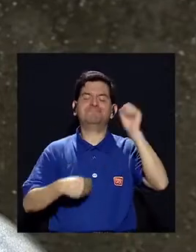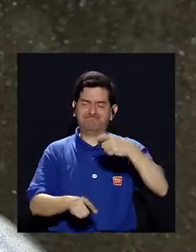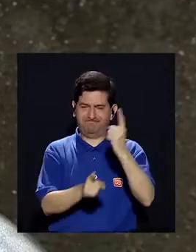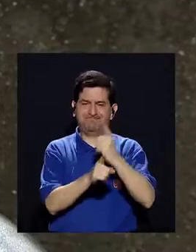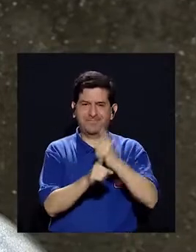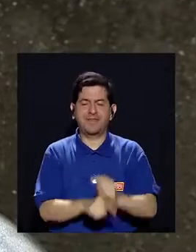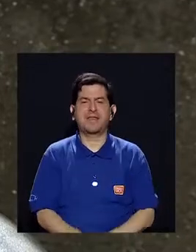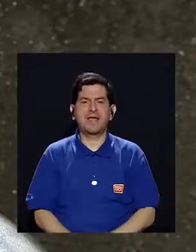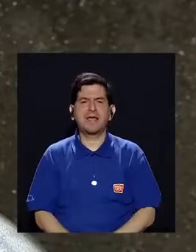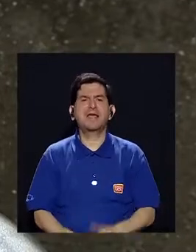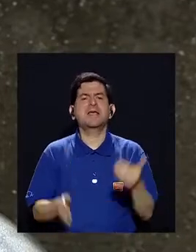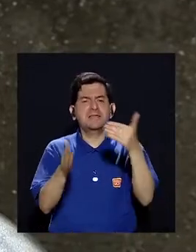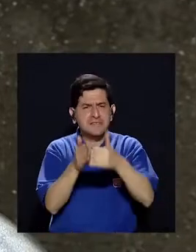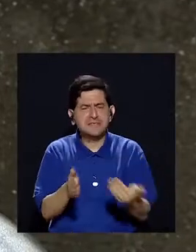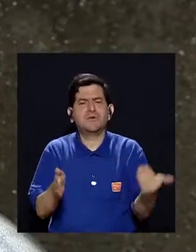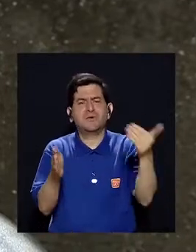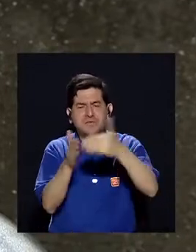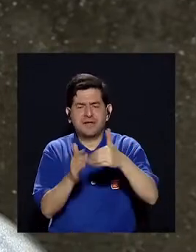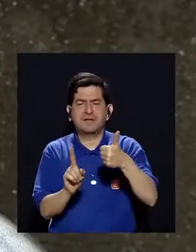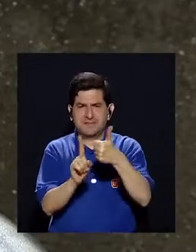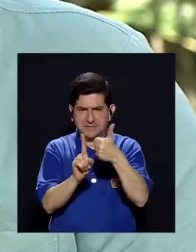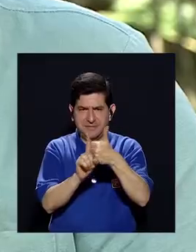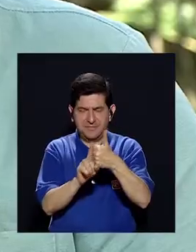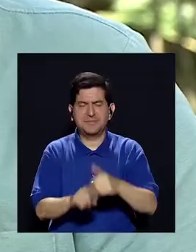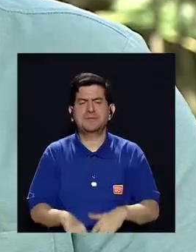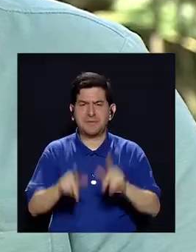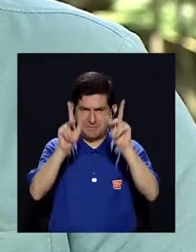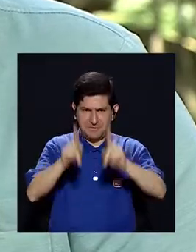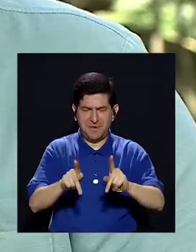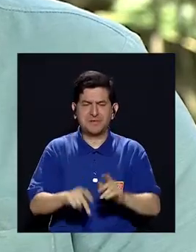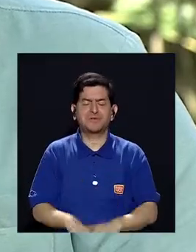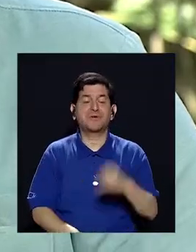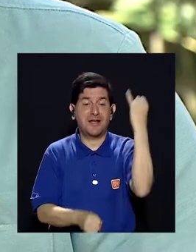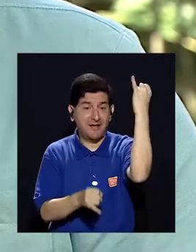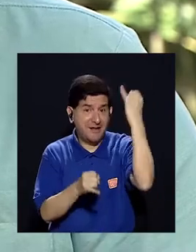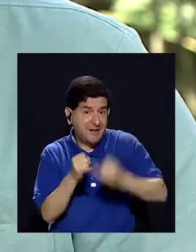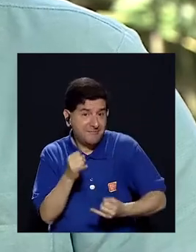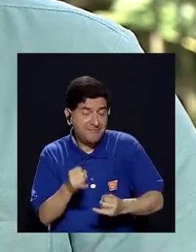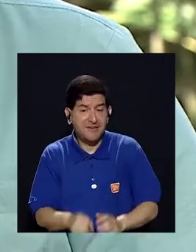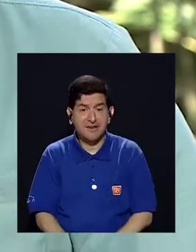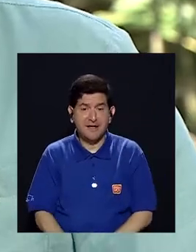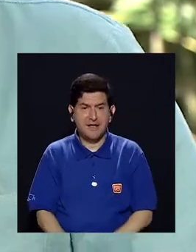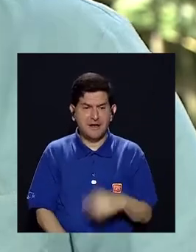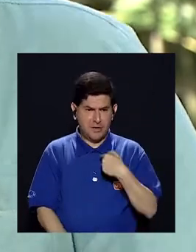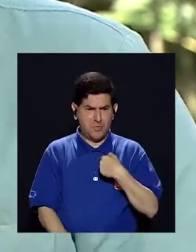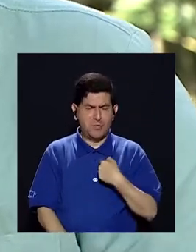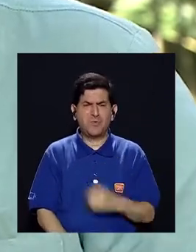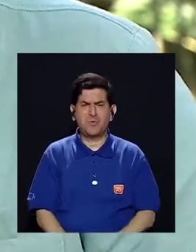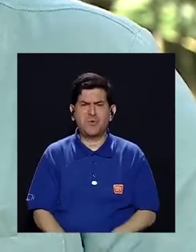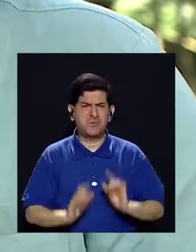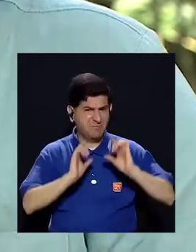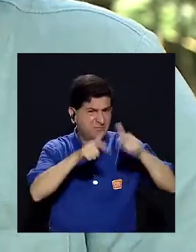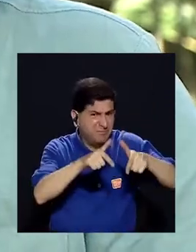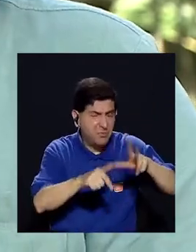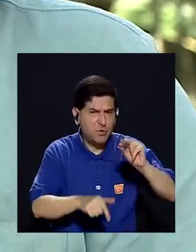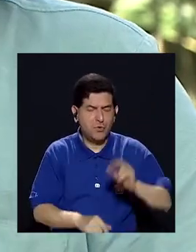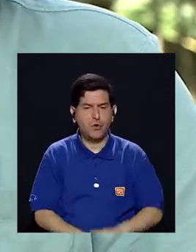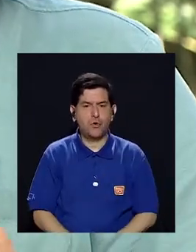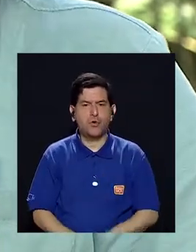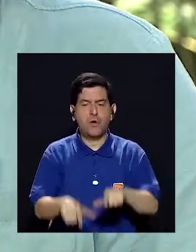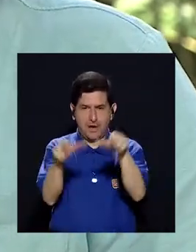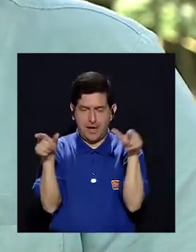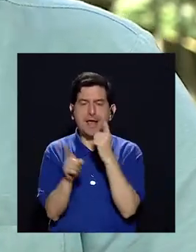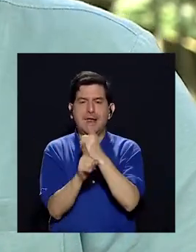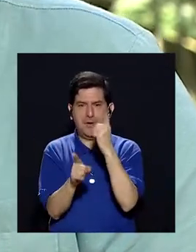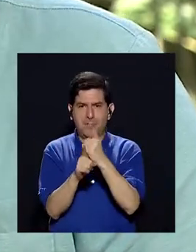va adquiriendo y se va como retroalimentando en uno mismo, de manera que al final ya uno no haya que hacer con los residuos, sino es ir a